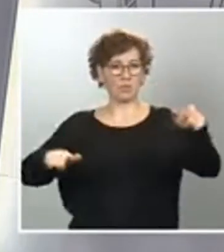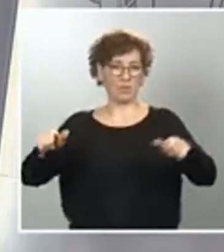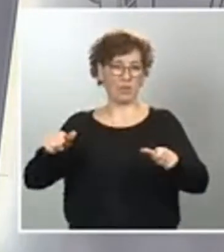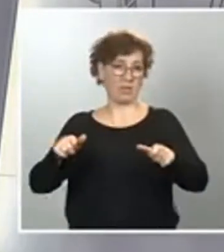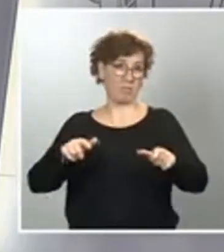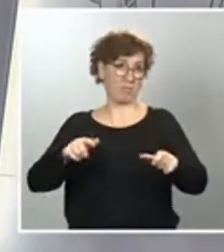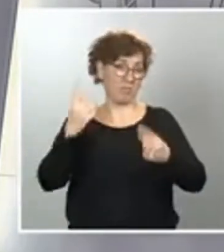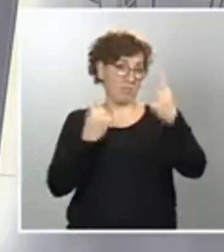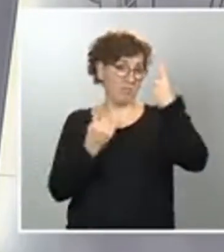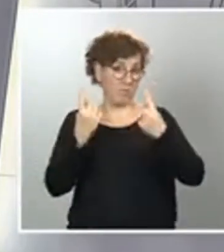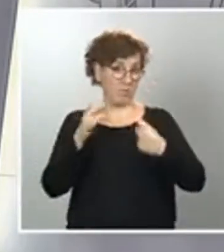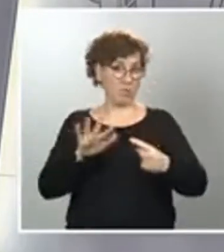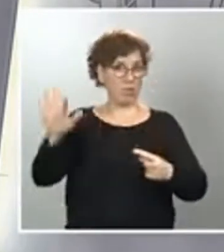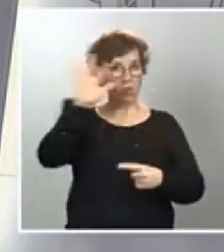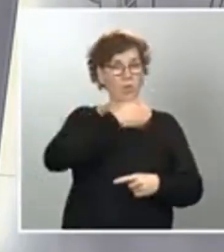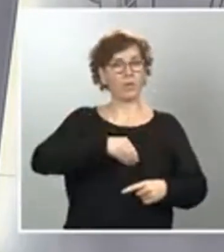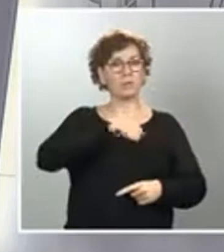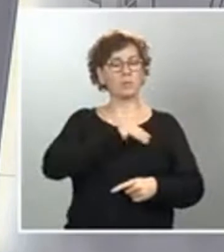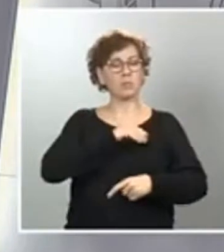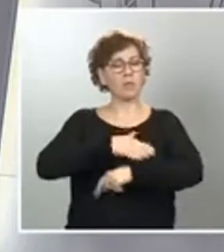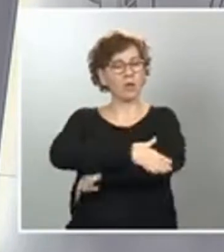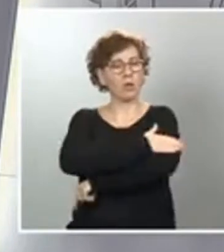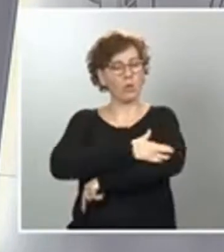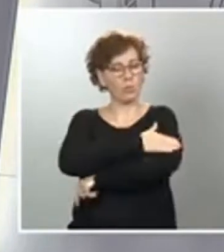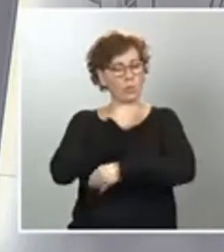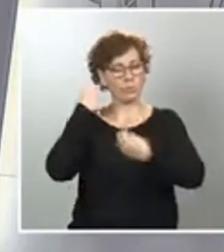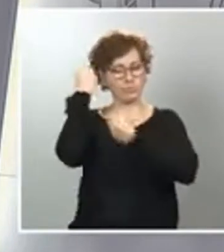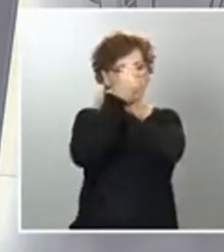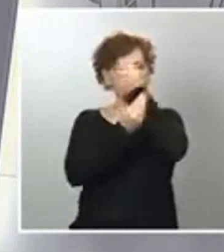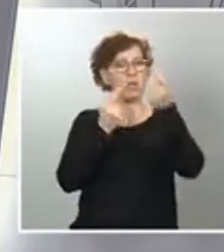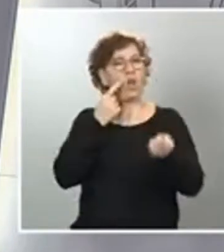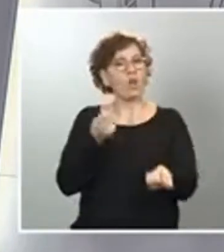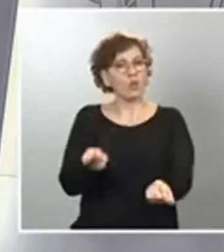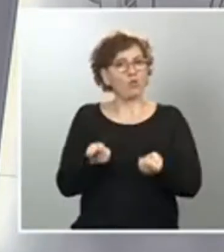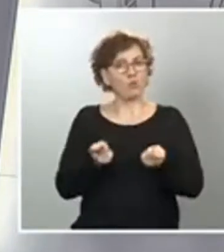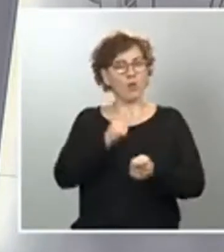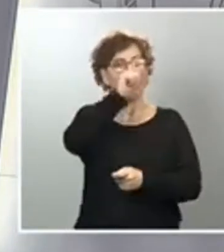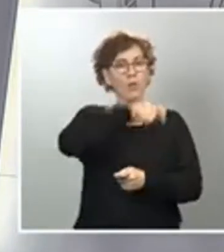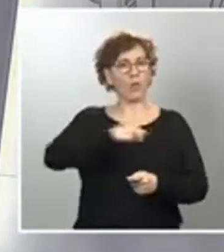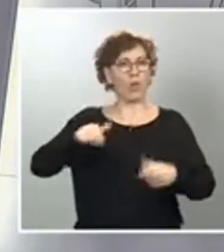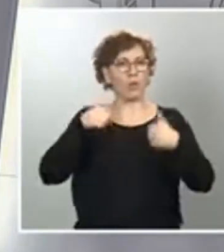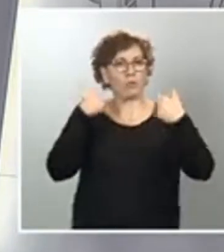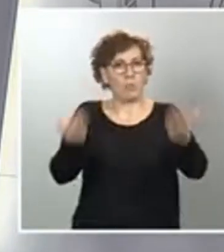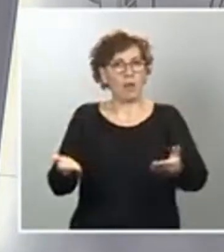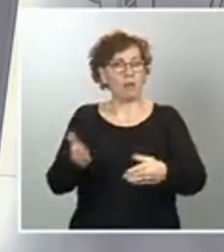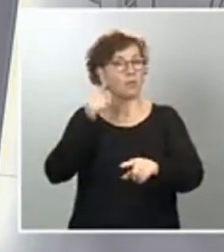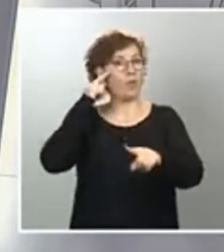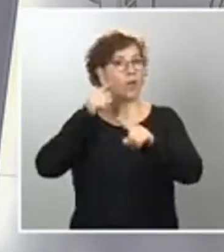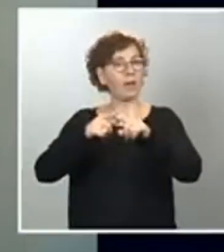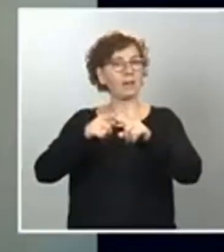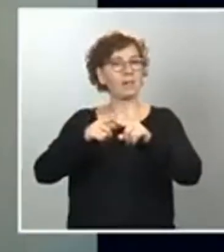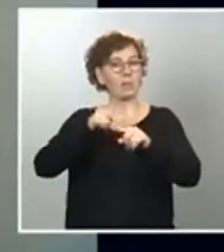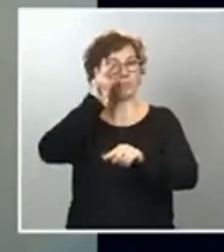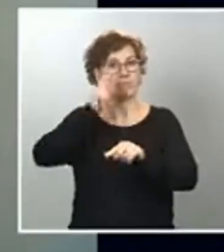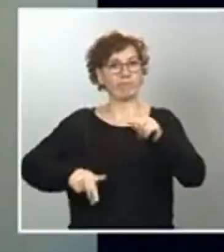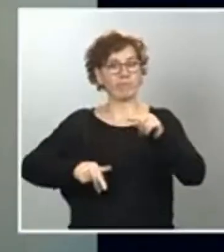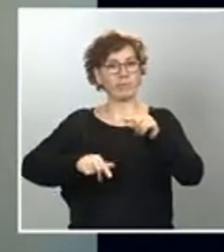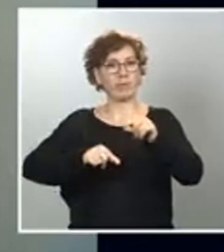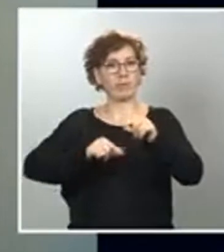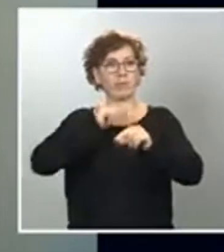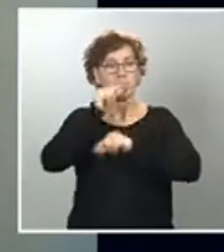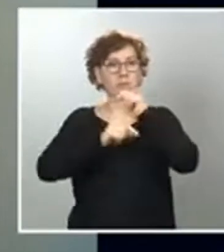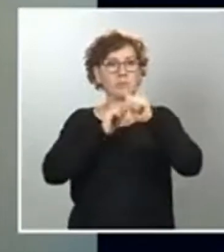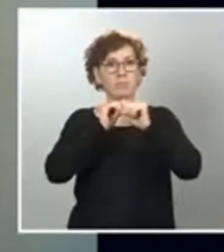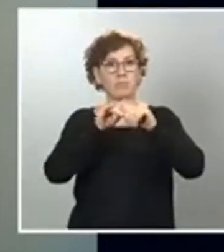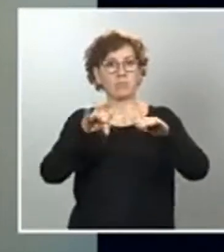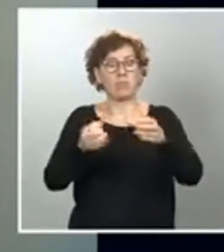el Gobierno incrementar el control a la ciudadanía para evitar que puedan producirse nuevos repuntes de casos con la permisividad de